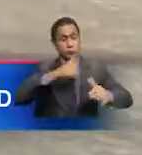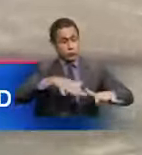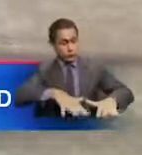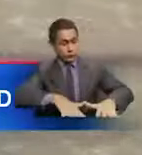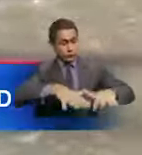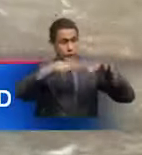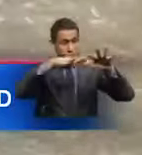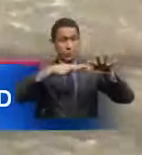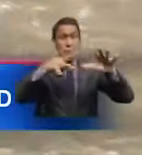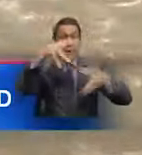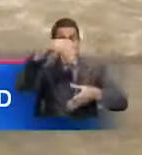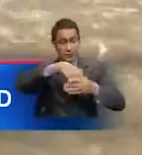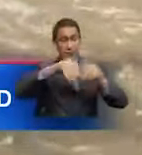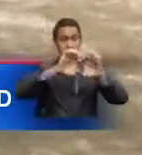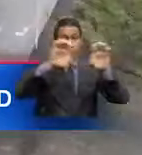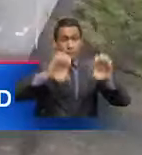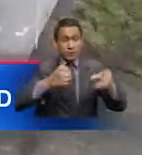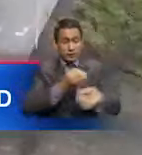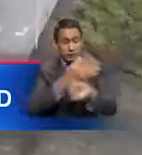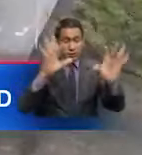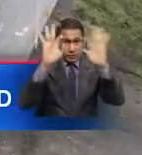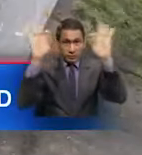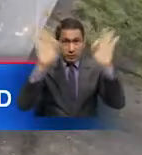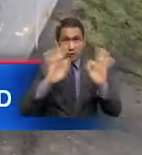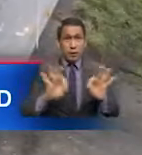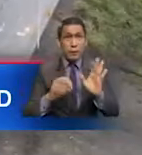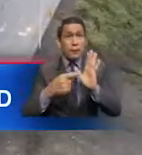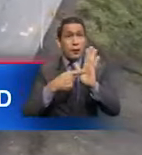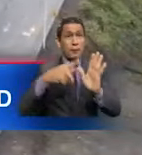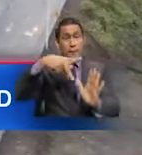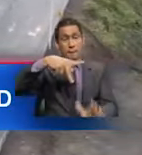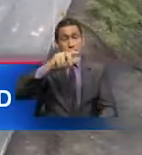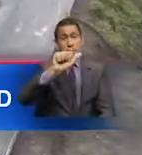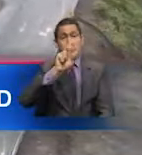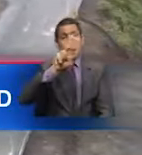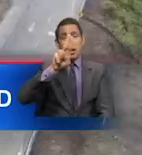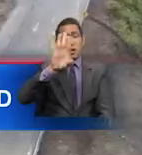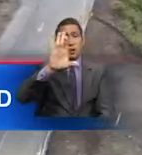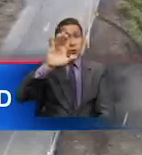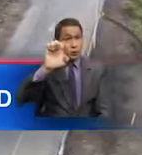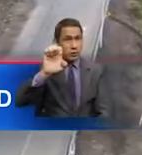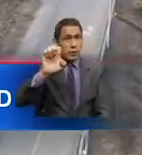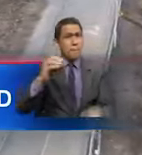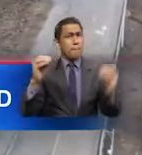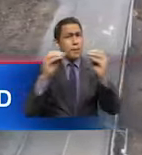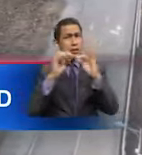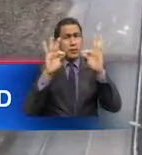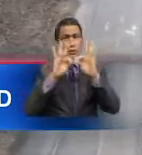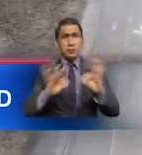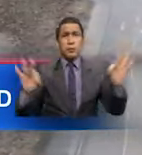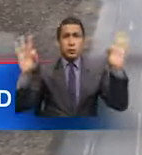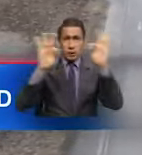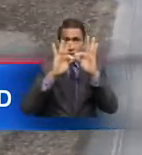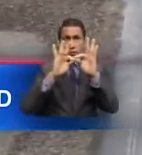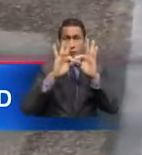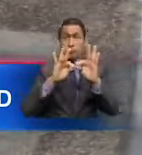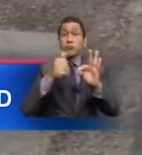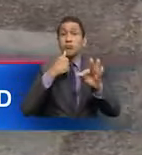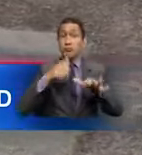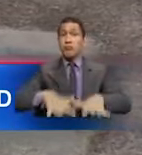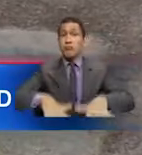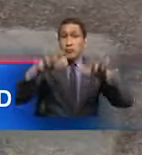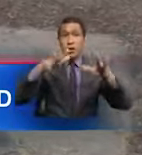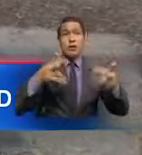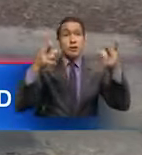principales hidroeléctricas de Ecuador. Por ejemplo, el embalse de Paute, que abastece a la segunda hidroeléctrica más grande, subió a